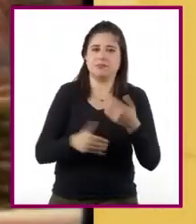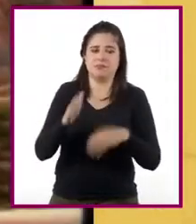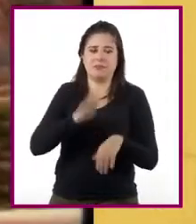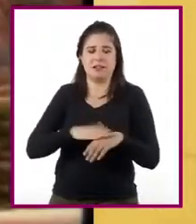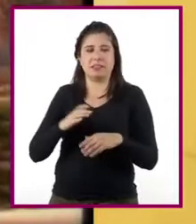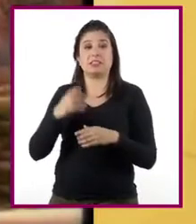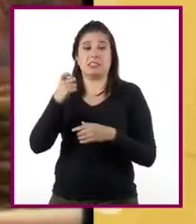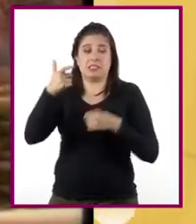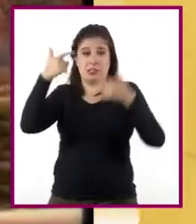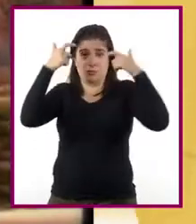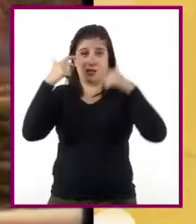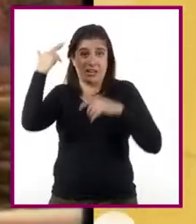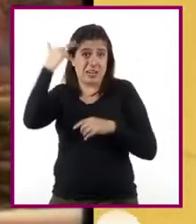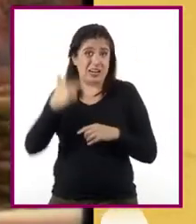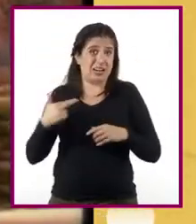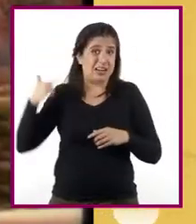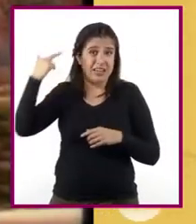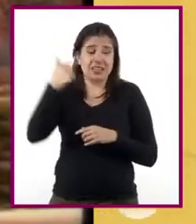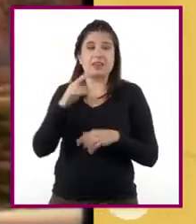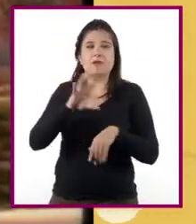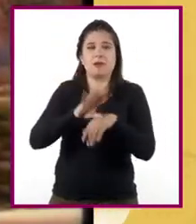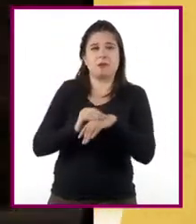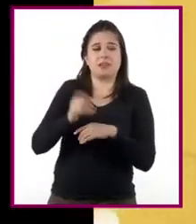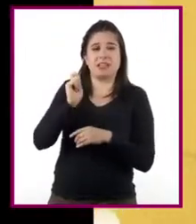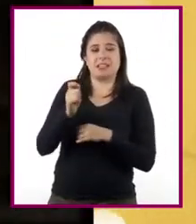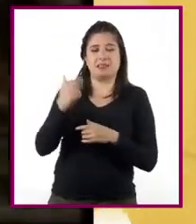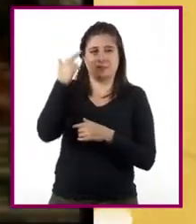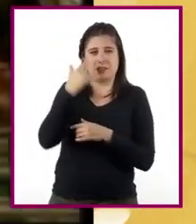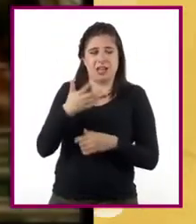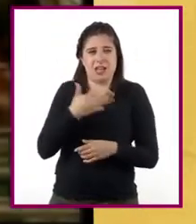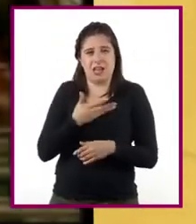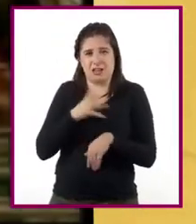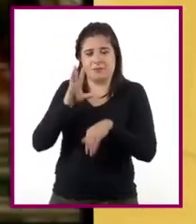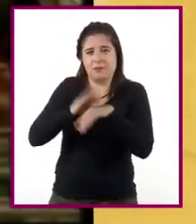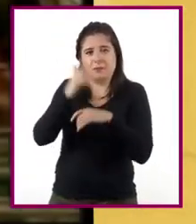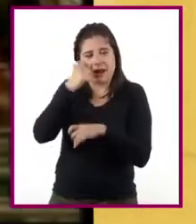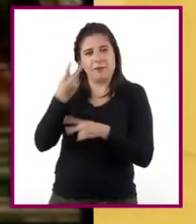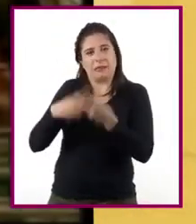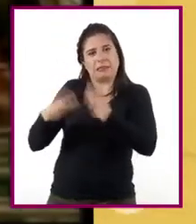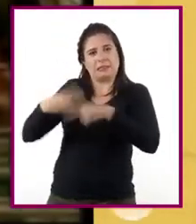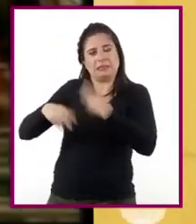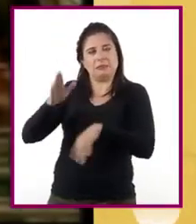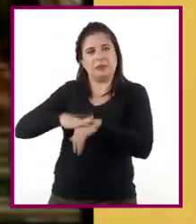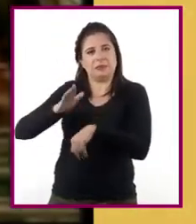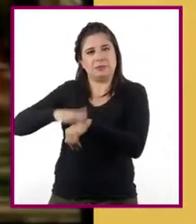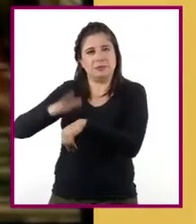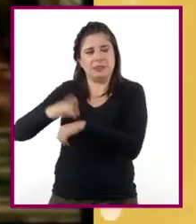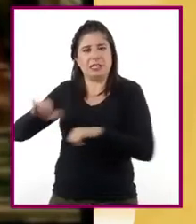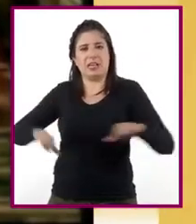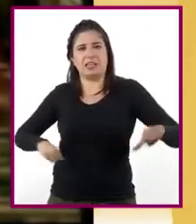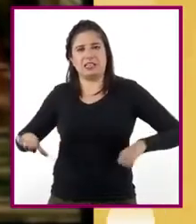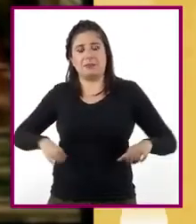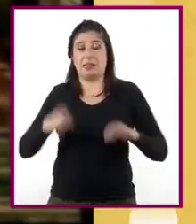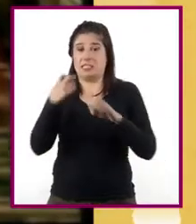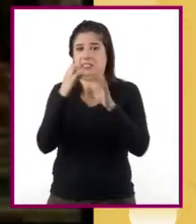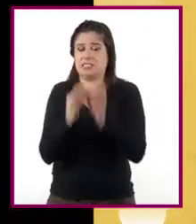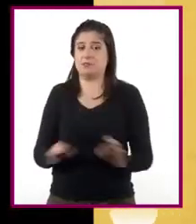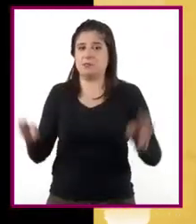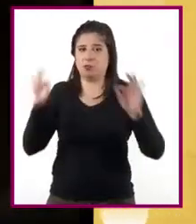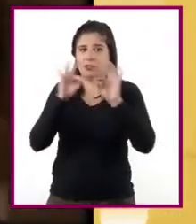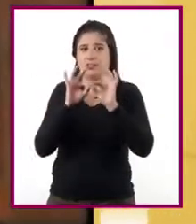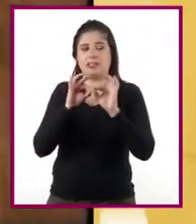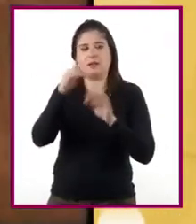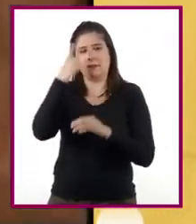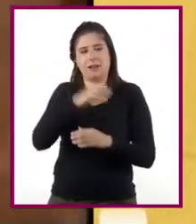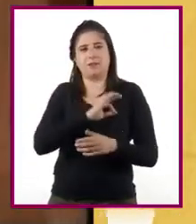corona que permitían, por un lado, que la corona obtuviera mayores ingresos sobre ciertas actividades que le eran muy importantes y